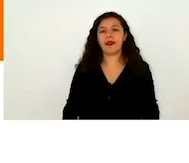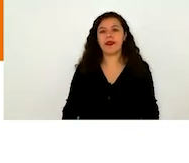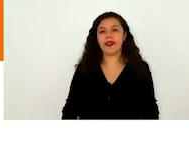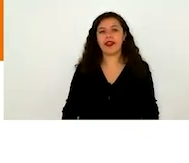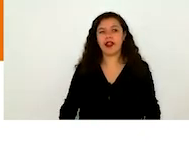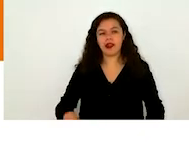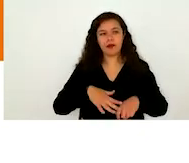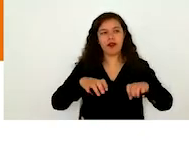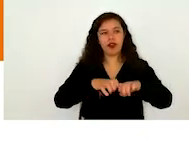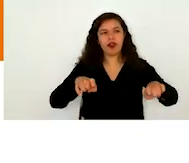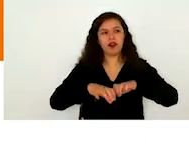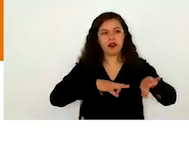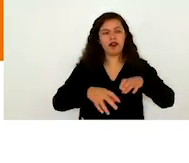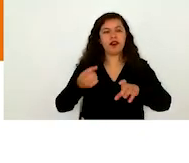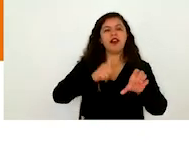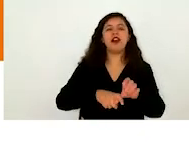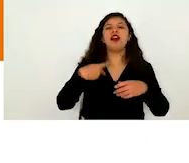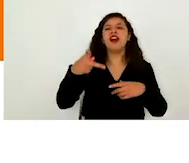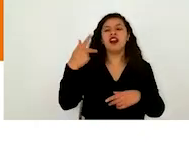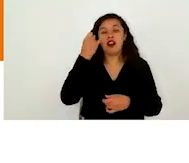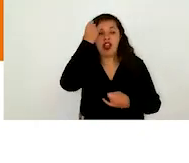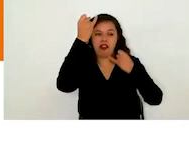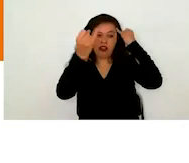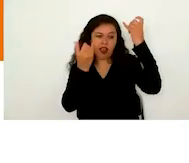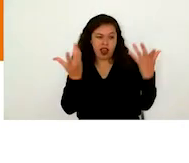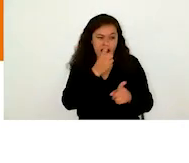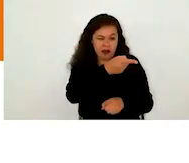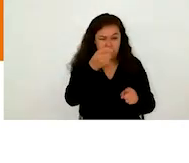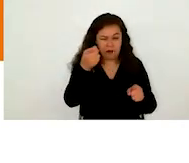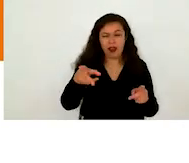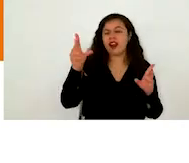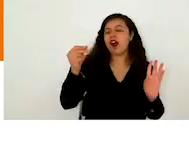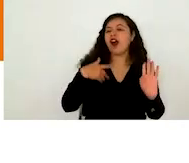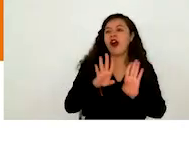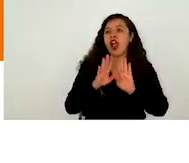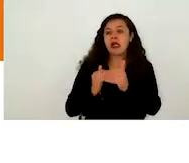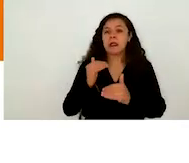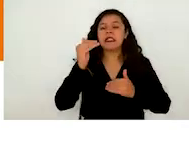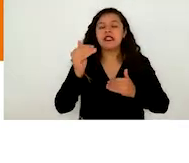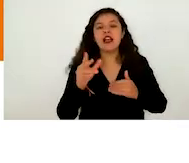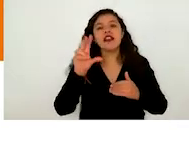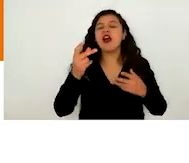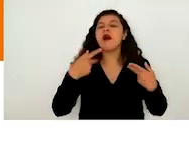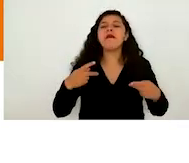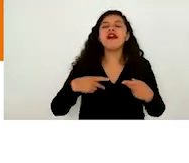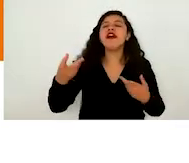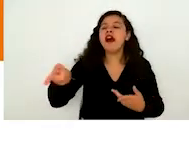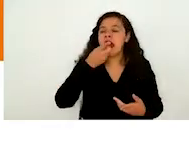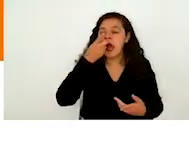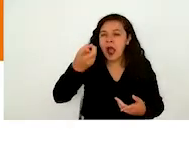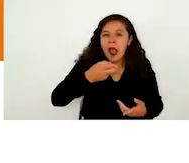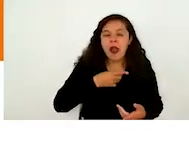de trabajo no hagas un juicio no note adelantar permite que el otro padre